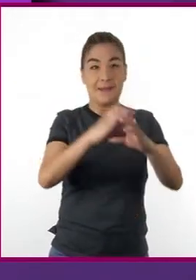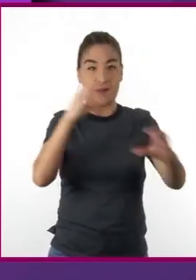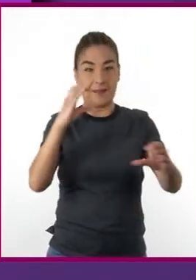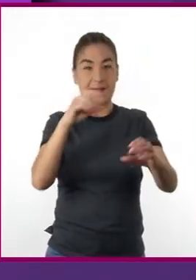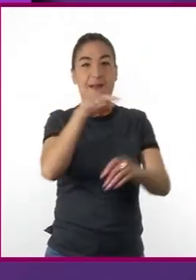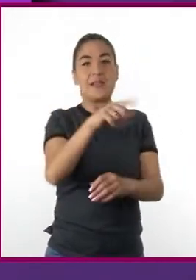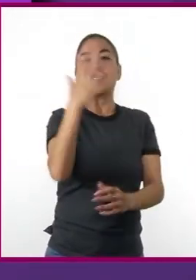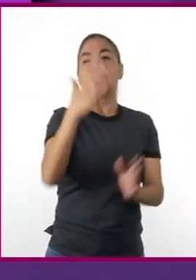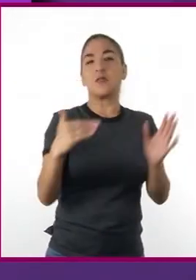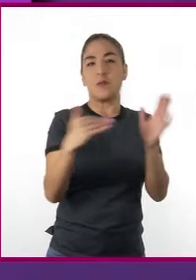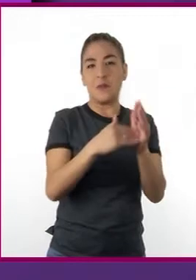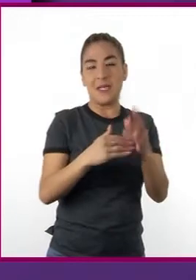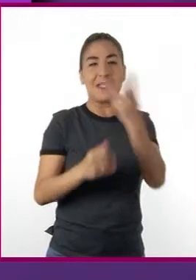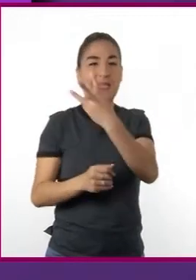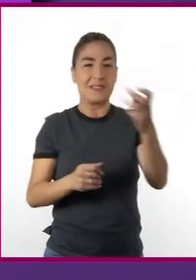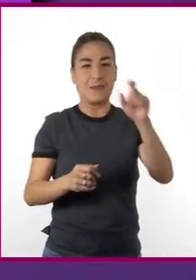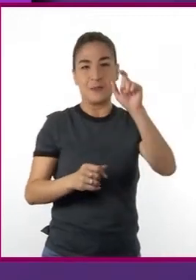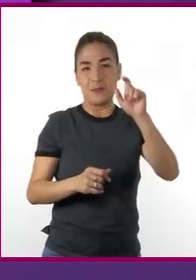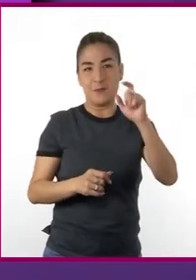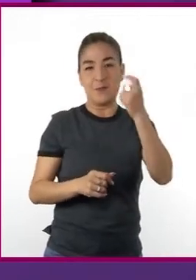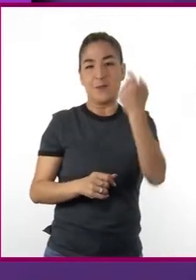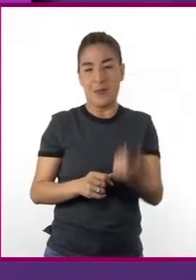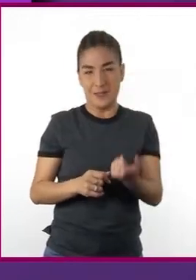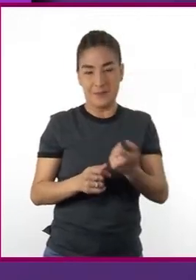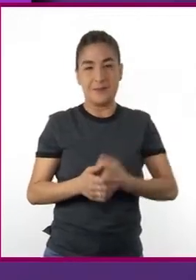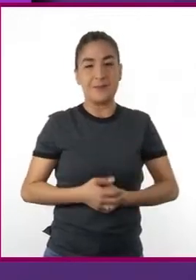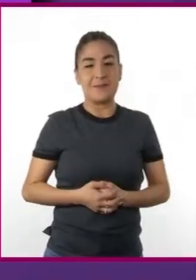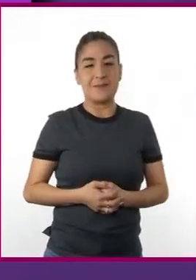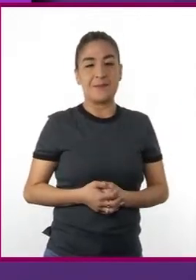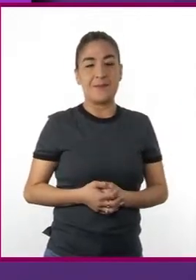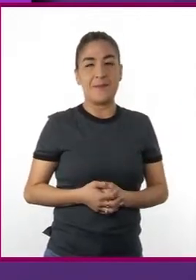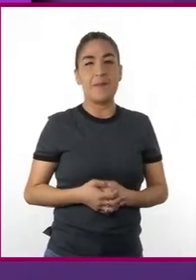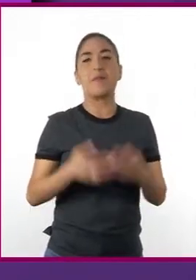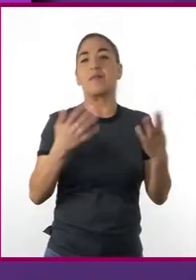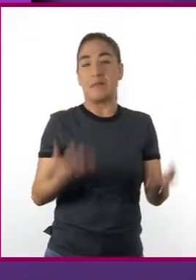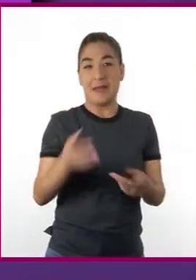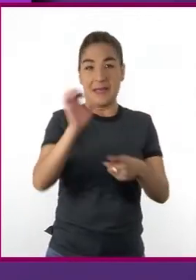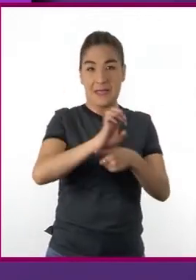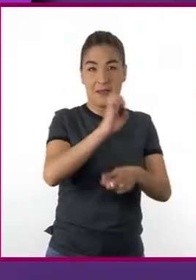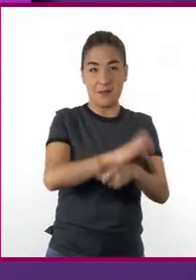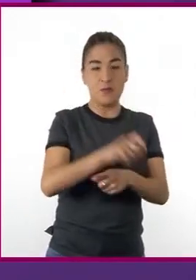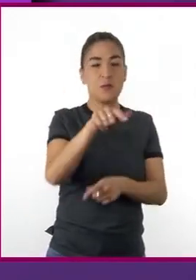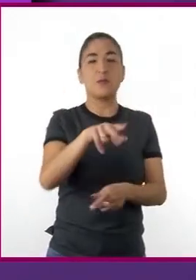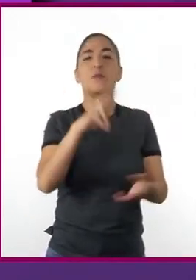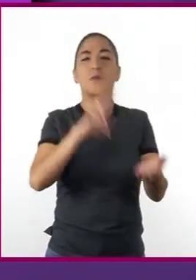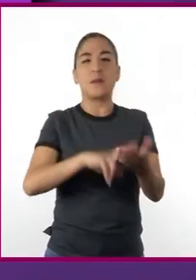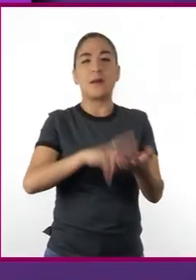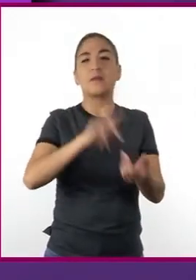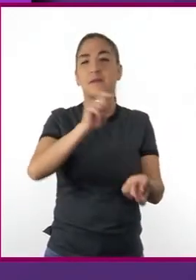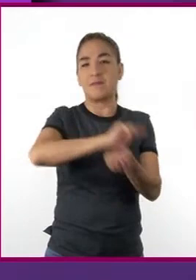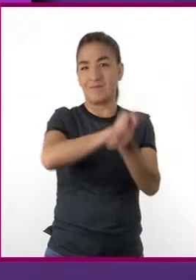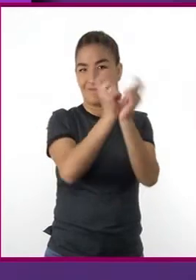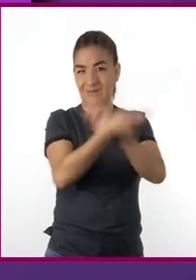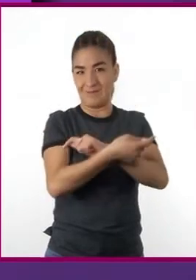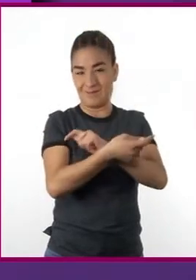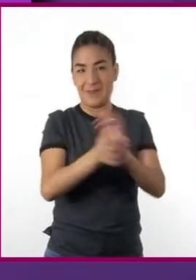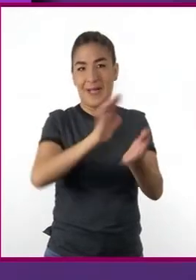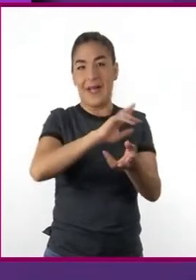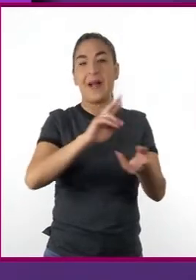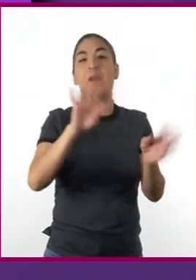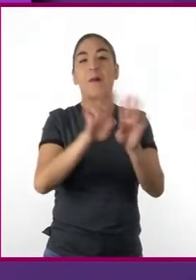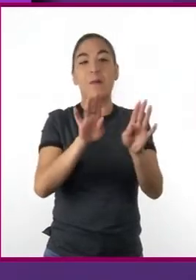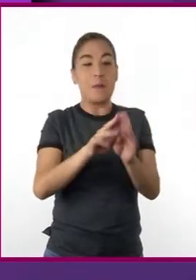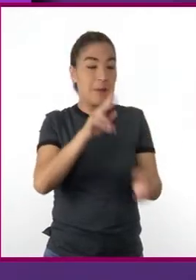es de 5,300 pesos. Entonces la relación es de proporcionalidad inversa. donde